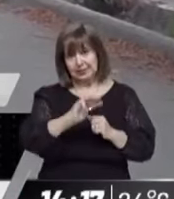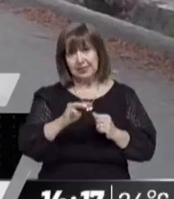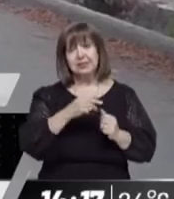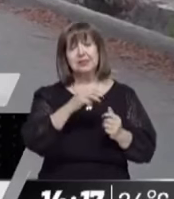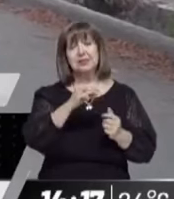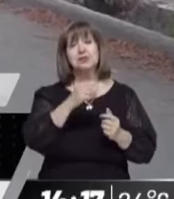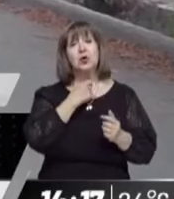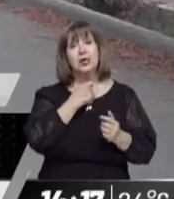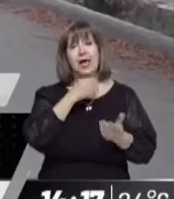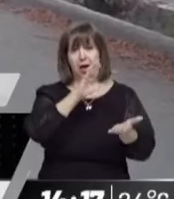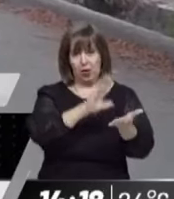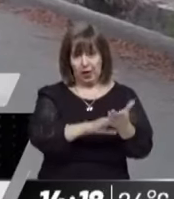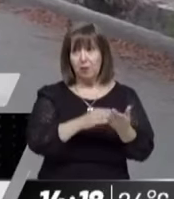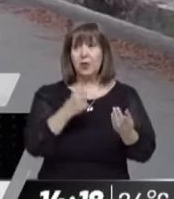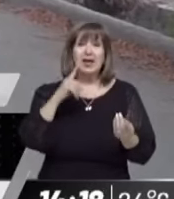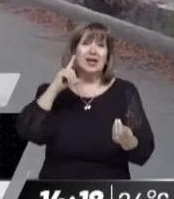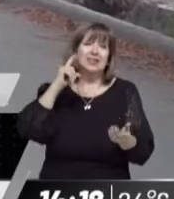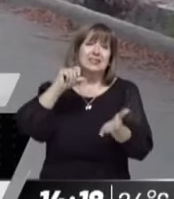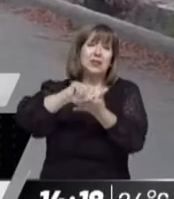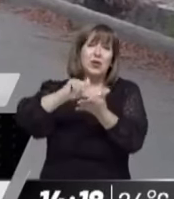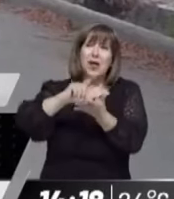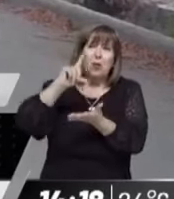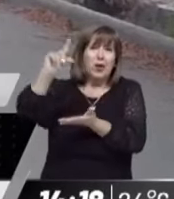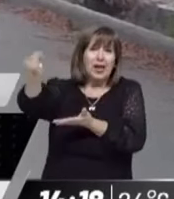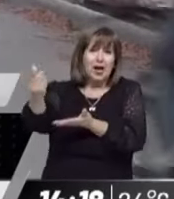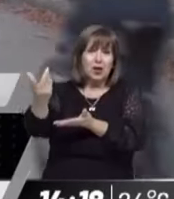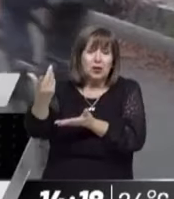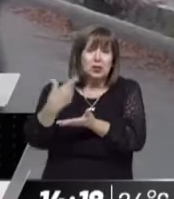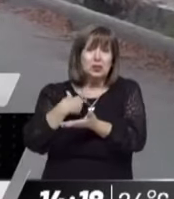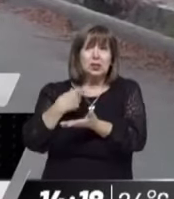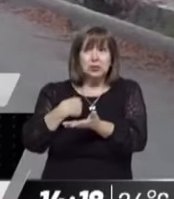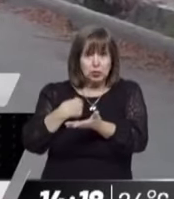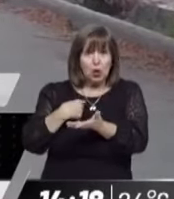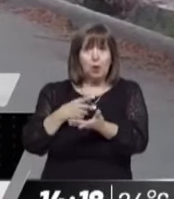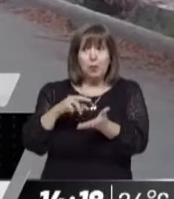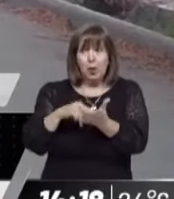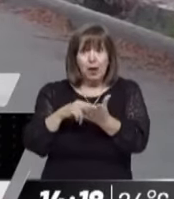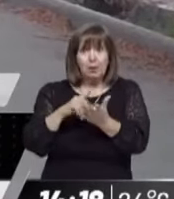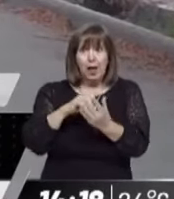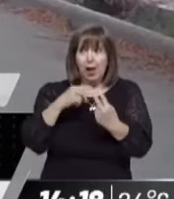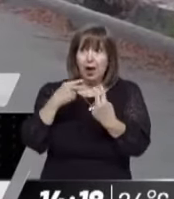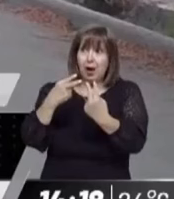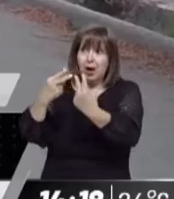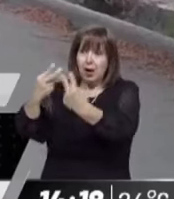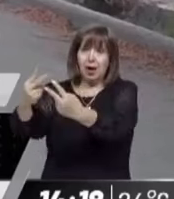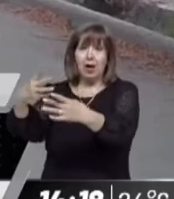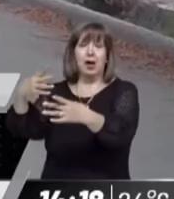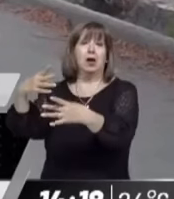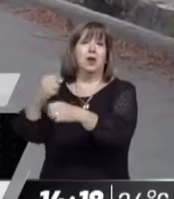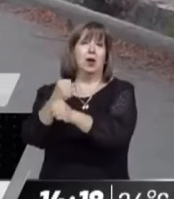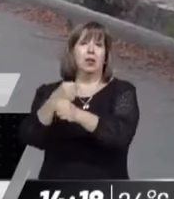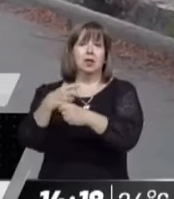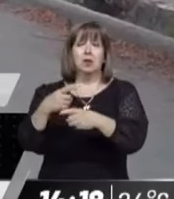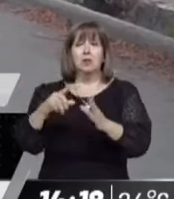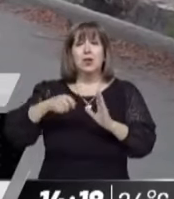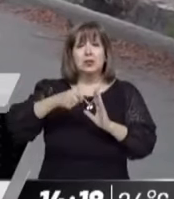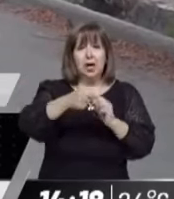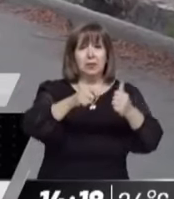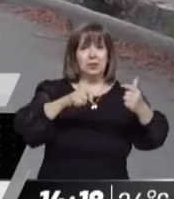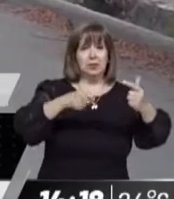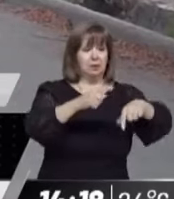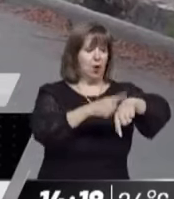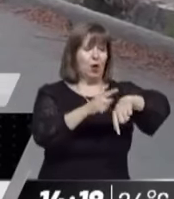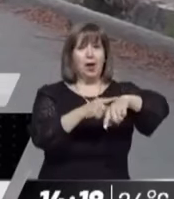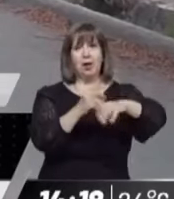entonces para mucha gente es complicado bajar al a la ciudad hacer esa cantidad de trámite Más